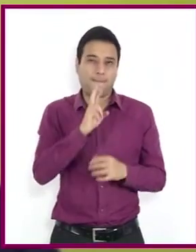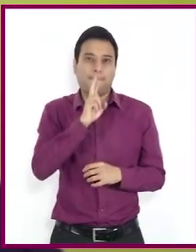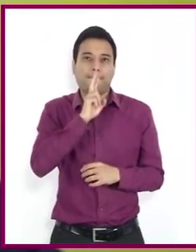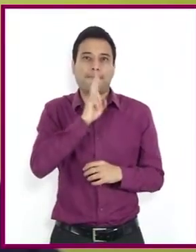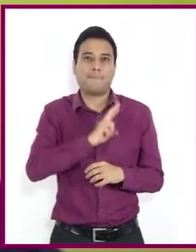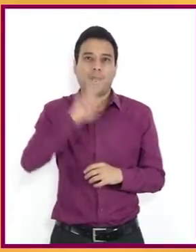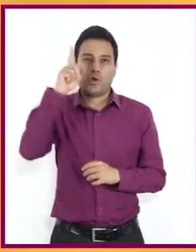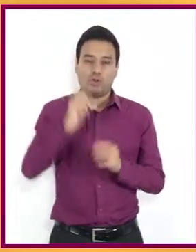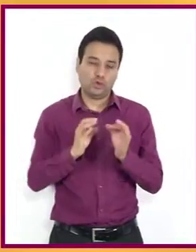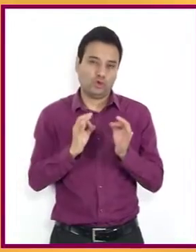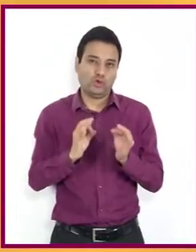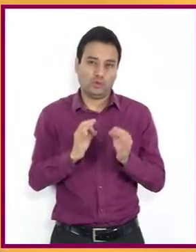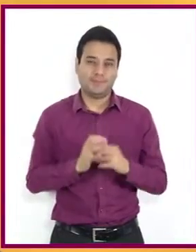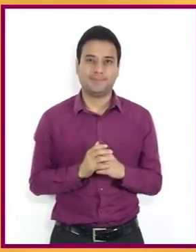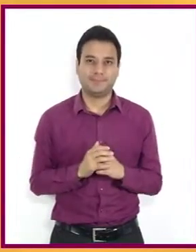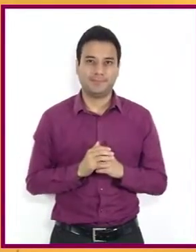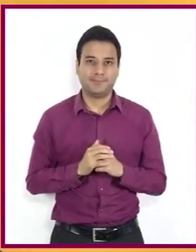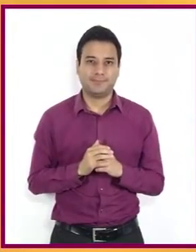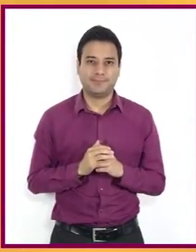tenía, ¿sí?